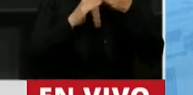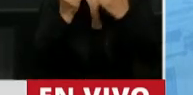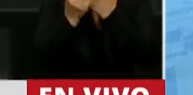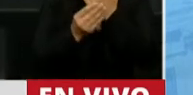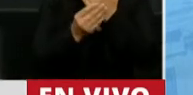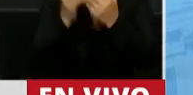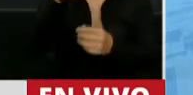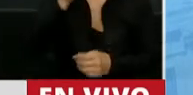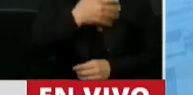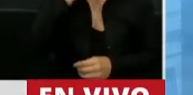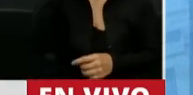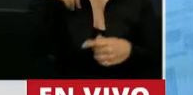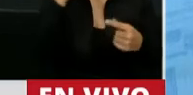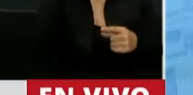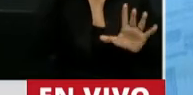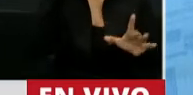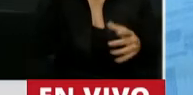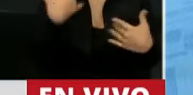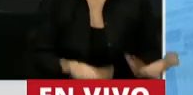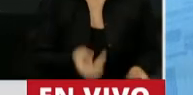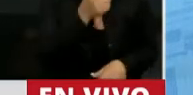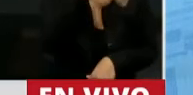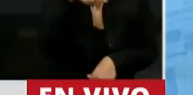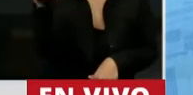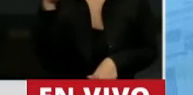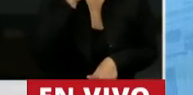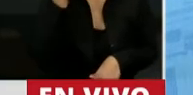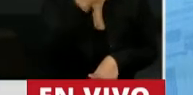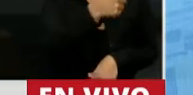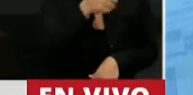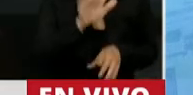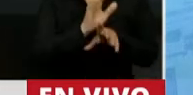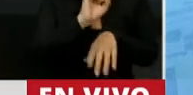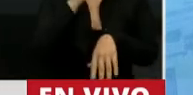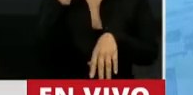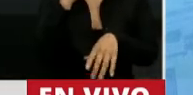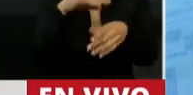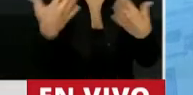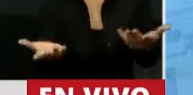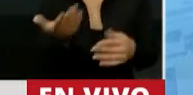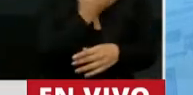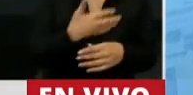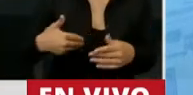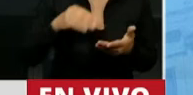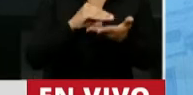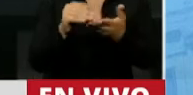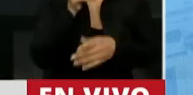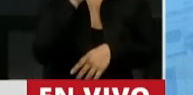sea de paso, señora presidenta, le contestó usted haciendo uso de su doble atribución de presidente y diputada, porque se ve